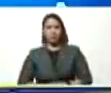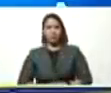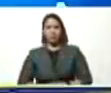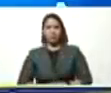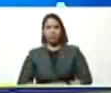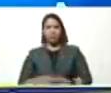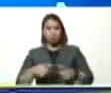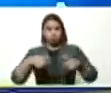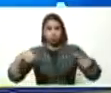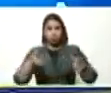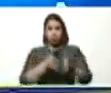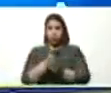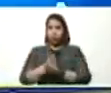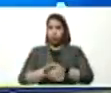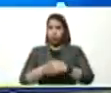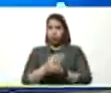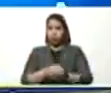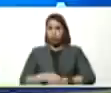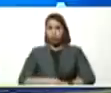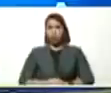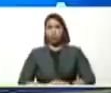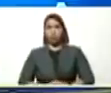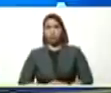lavamanos, taza,